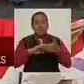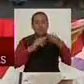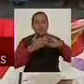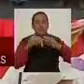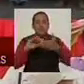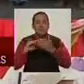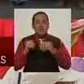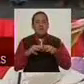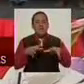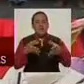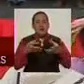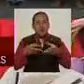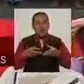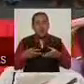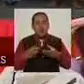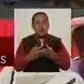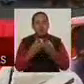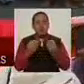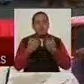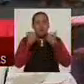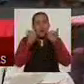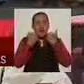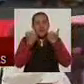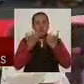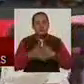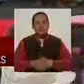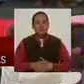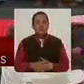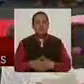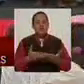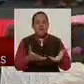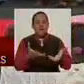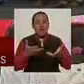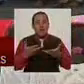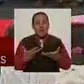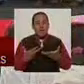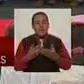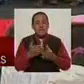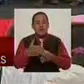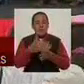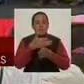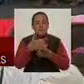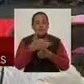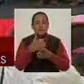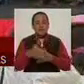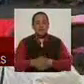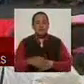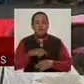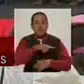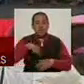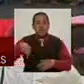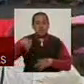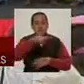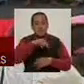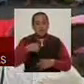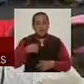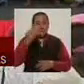Acójanla con cariño, acójanlas y compártanlas, como ustedes bien saben